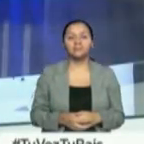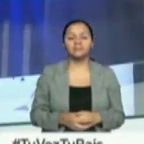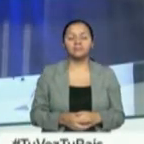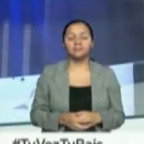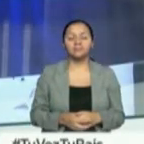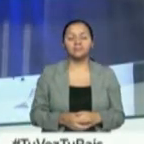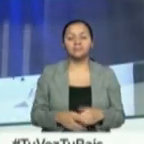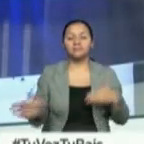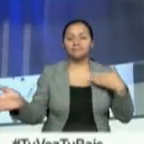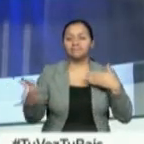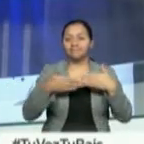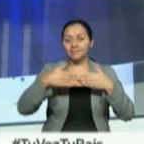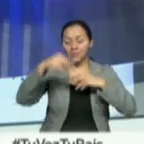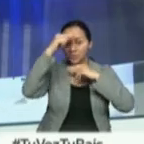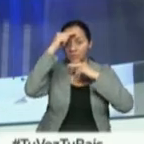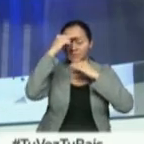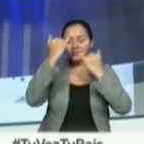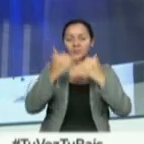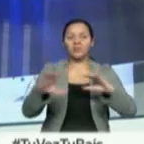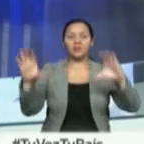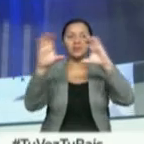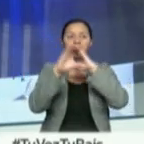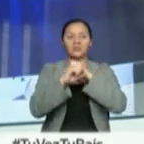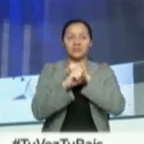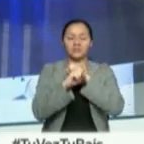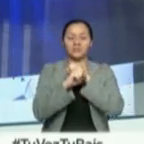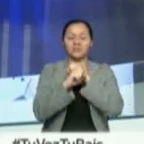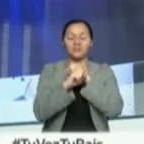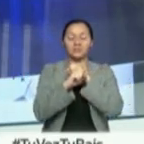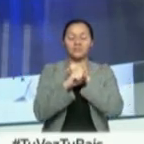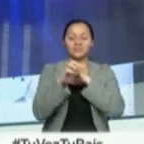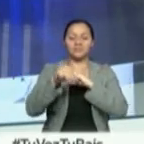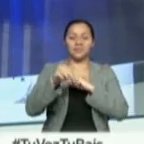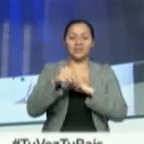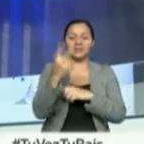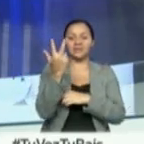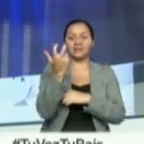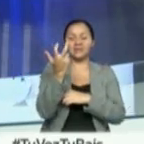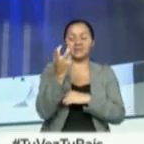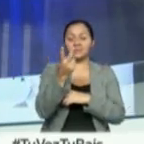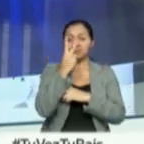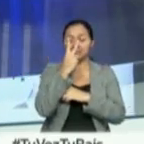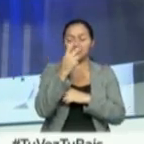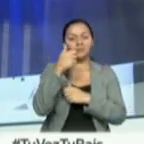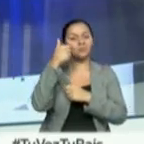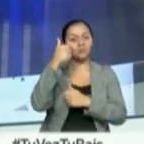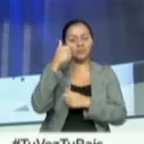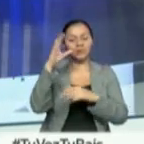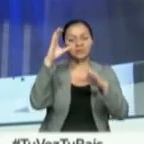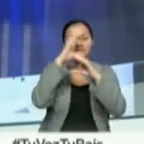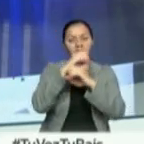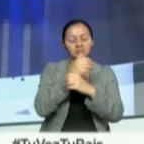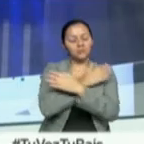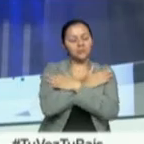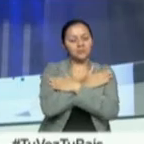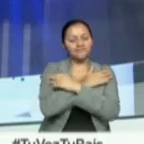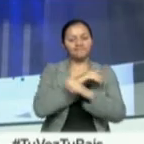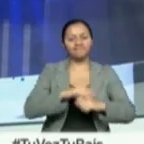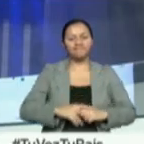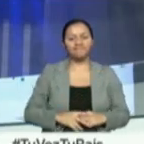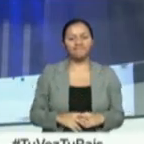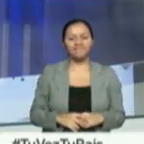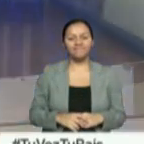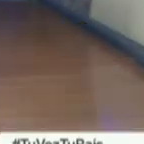y con esto finalizamos la emisión estelar de su noticiero ciudadano de este martes 13 que tengan un excelente noche un fuerte abrazo